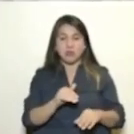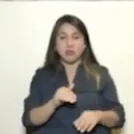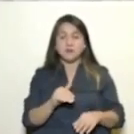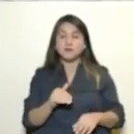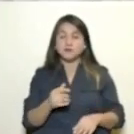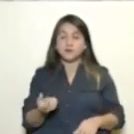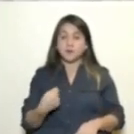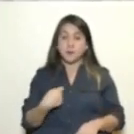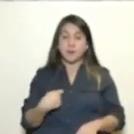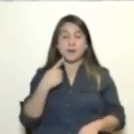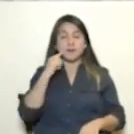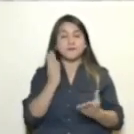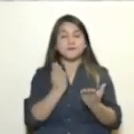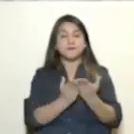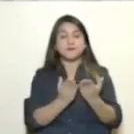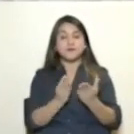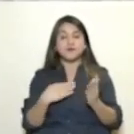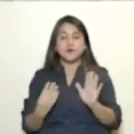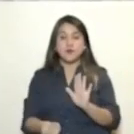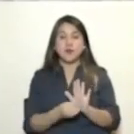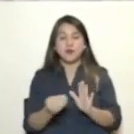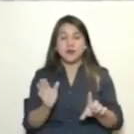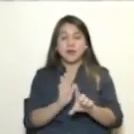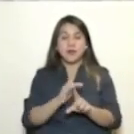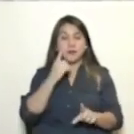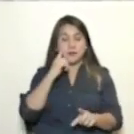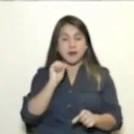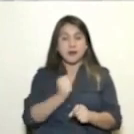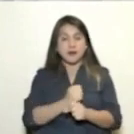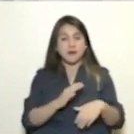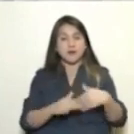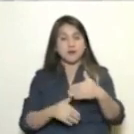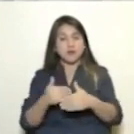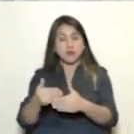aquello, lo establecí en una ley para que operara a futuro,